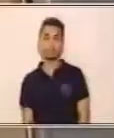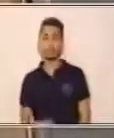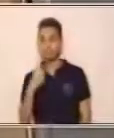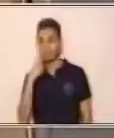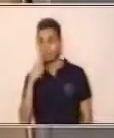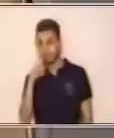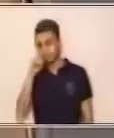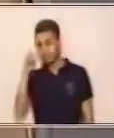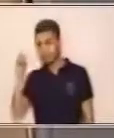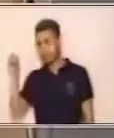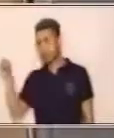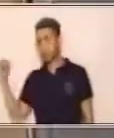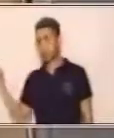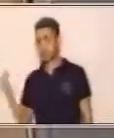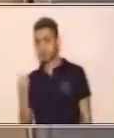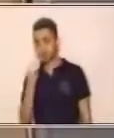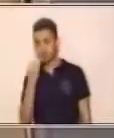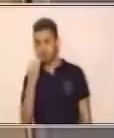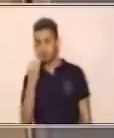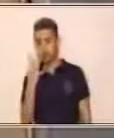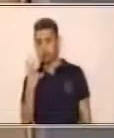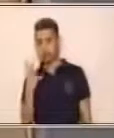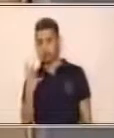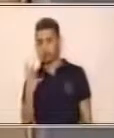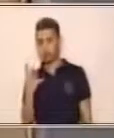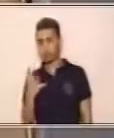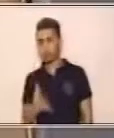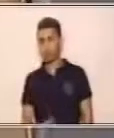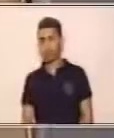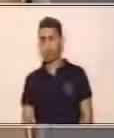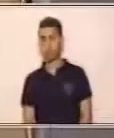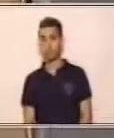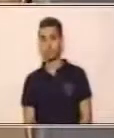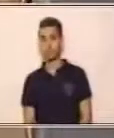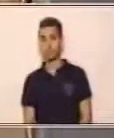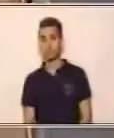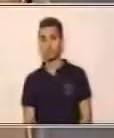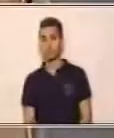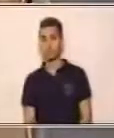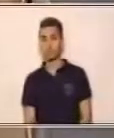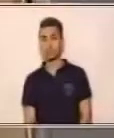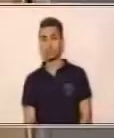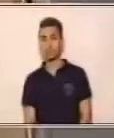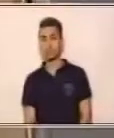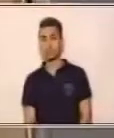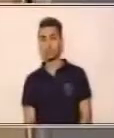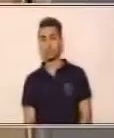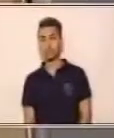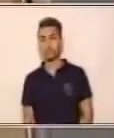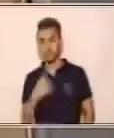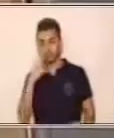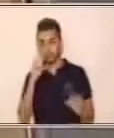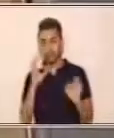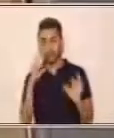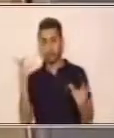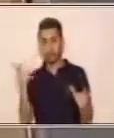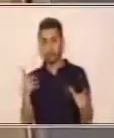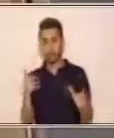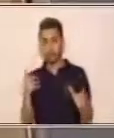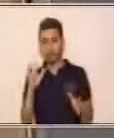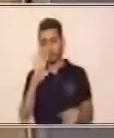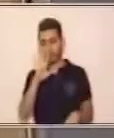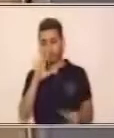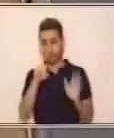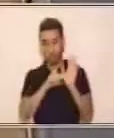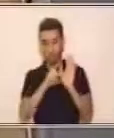colocar la parte donde ya tengo acá la diferencia. A 5 le quito